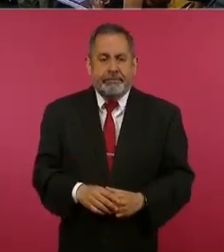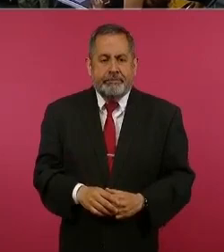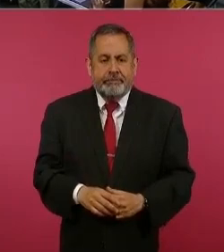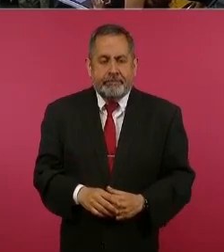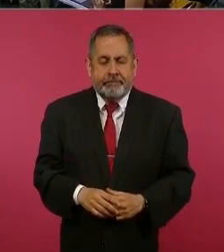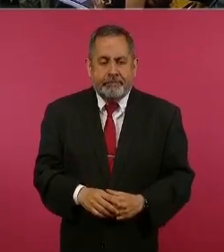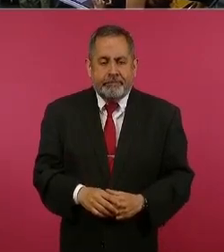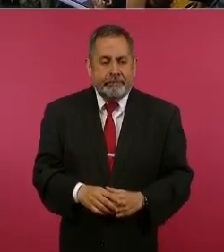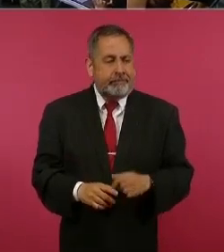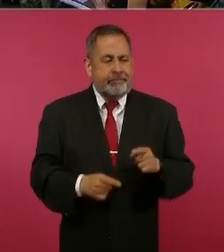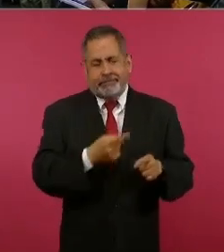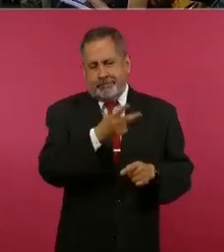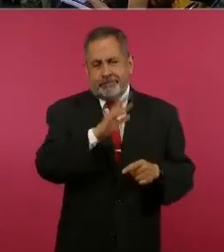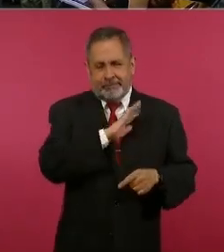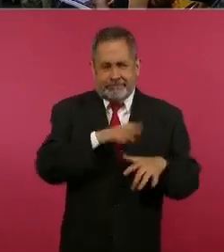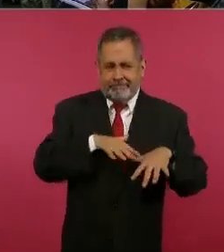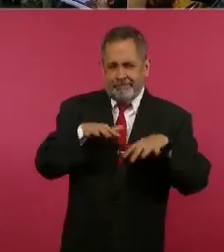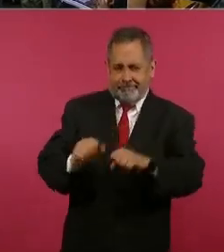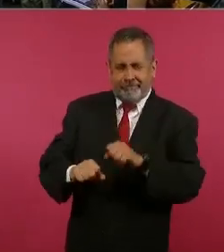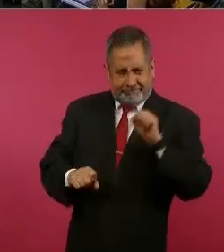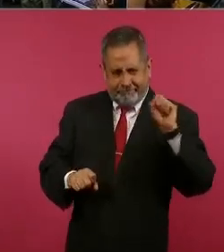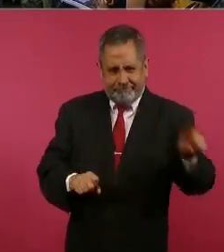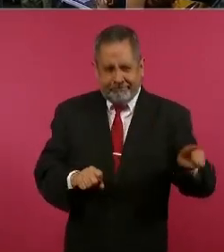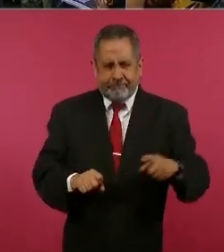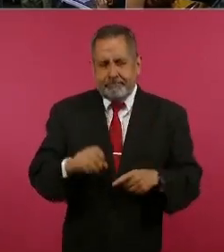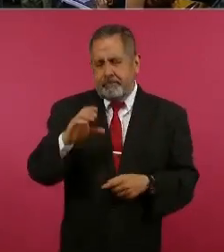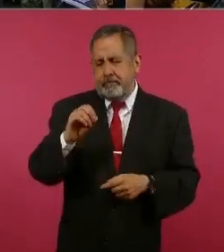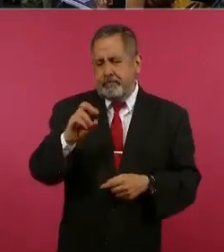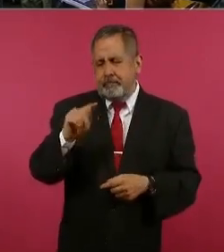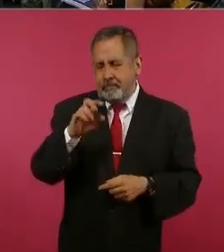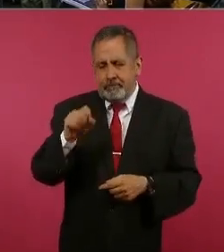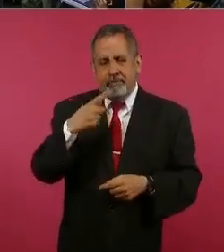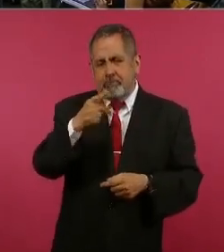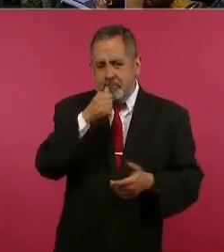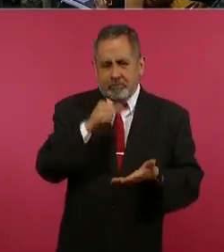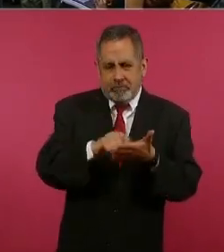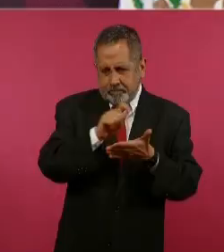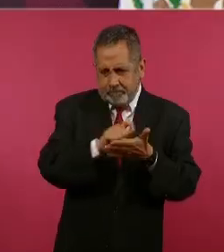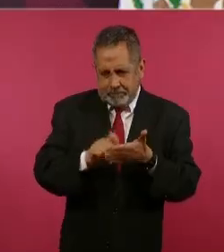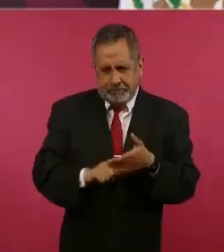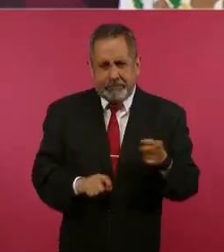los conquistadores del mismo Cortés, sus cartas,